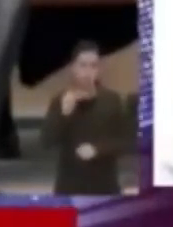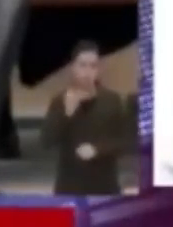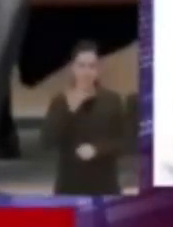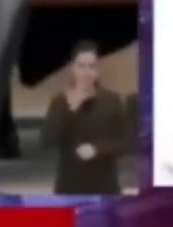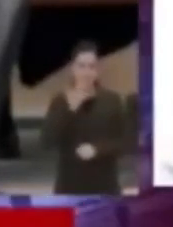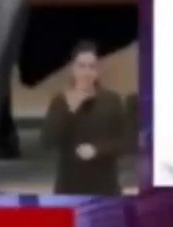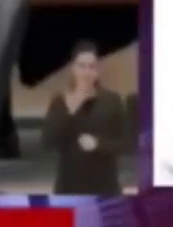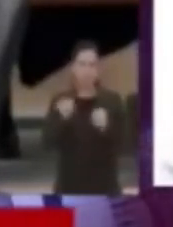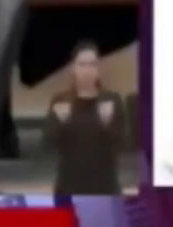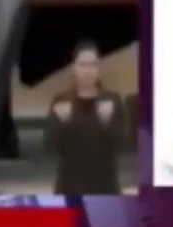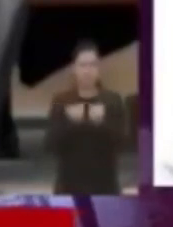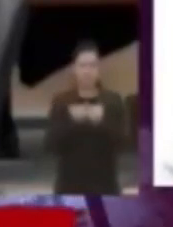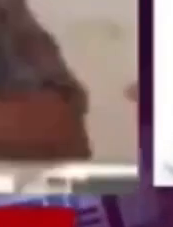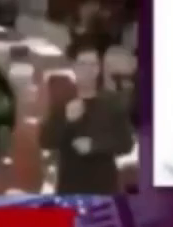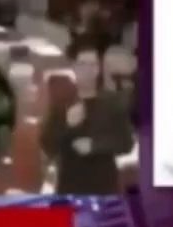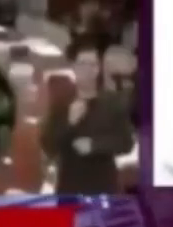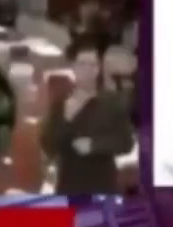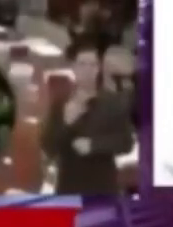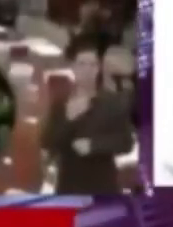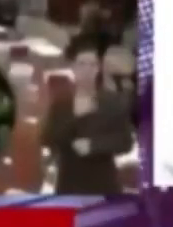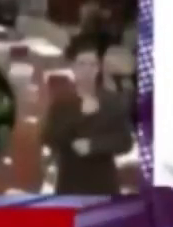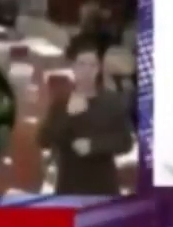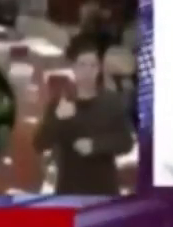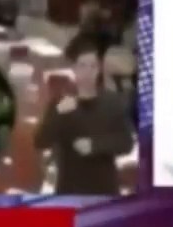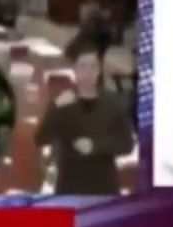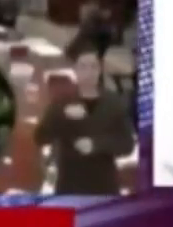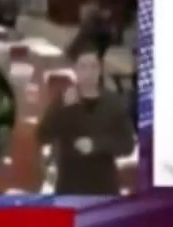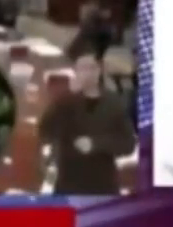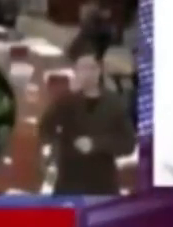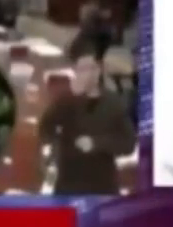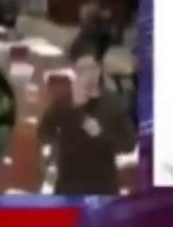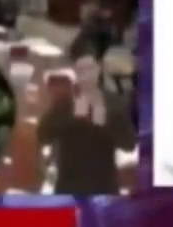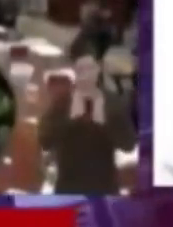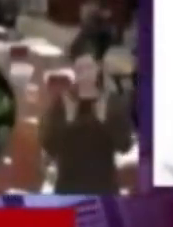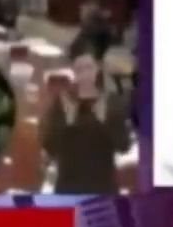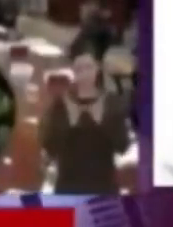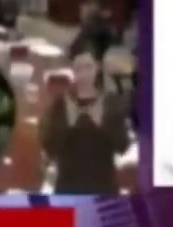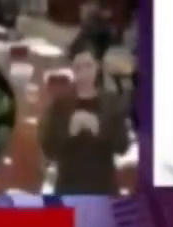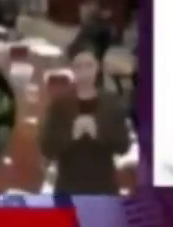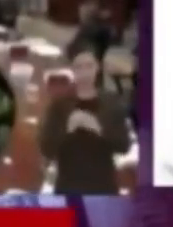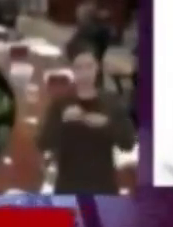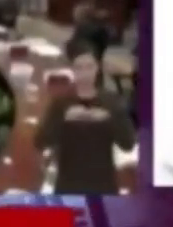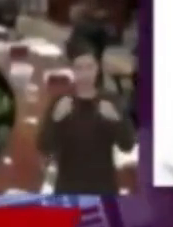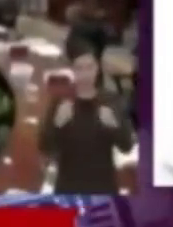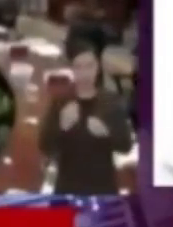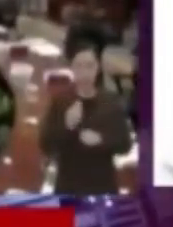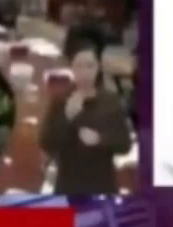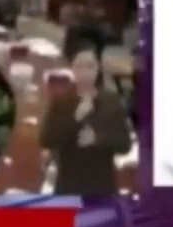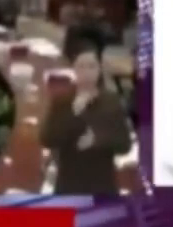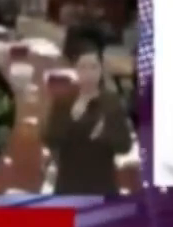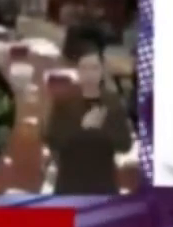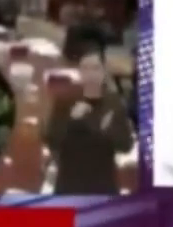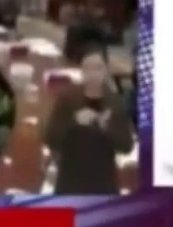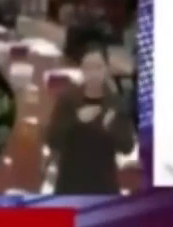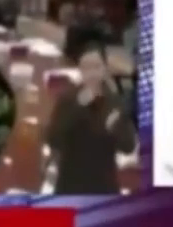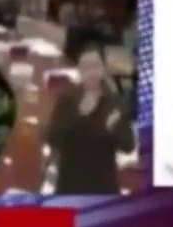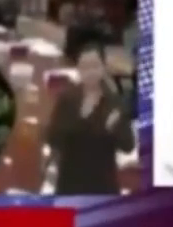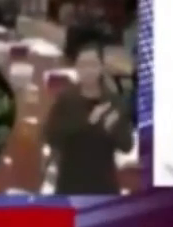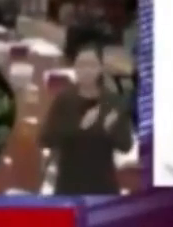de reforma alterna para la reforma electoral? ¿Un pacto entre PRI y Morena? ¿Un